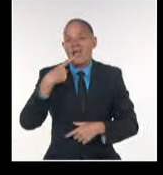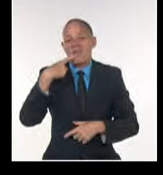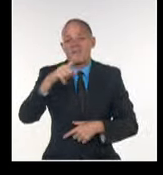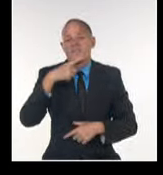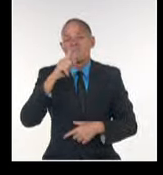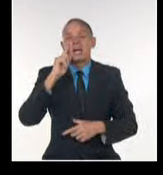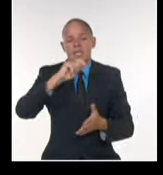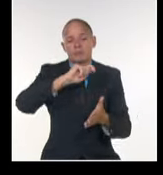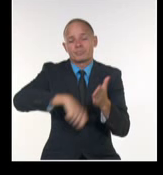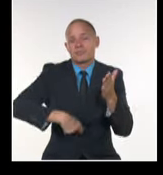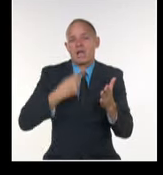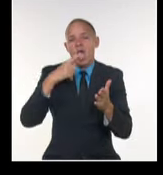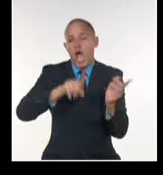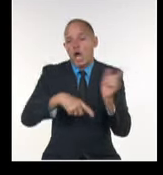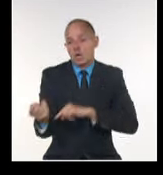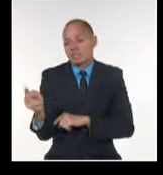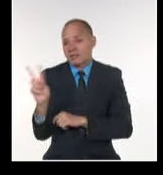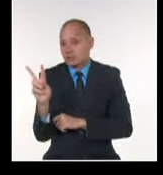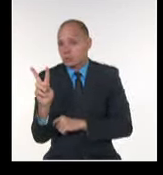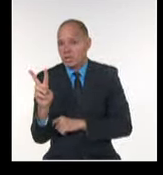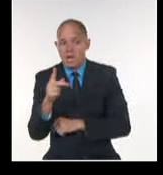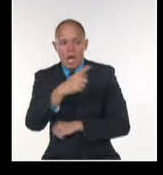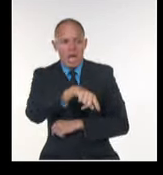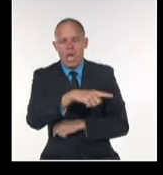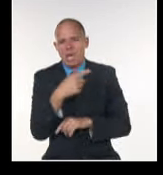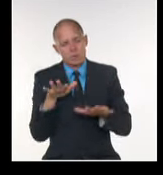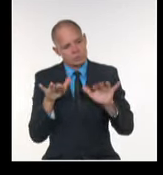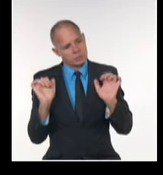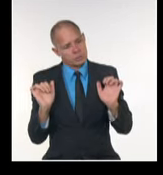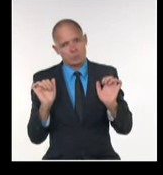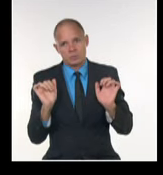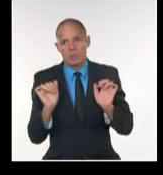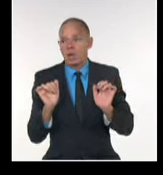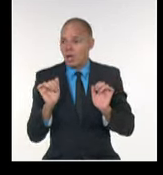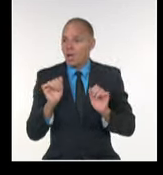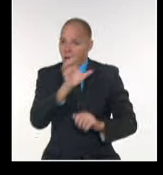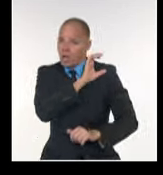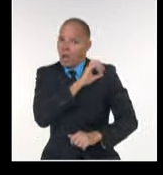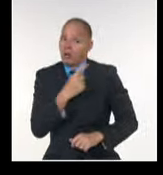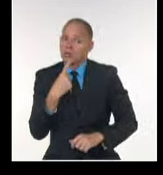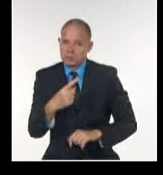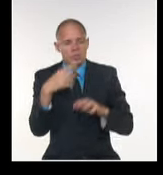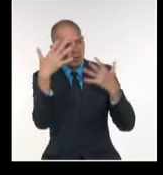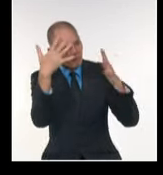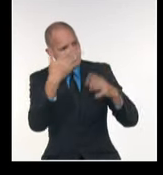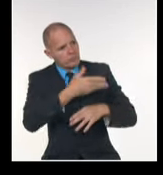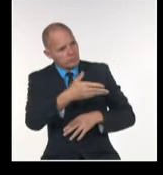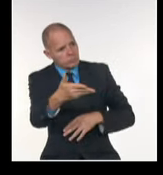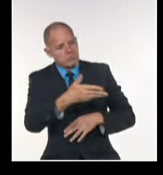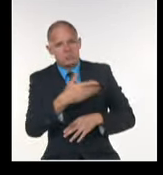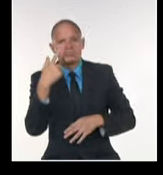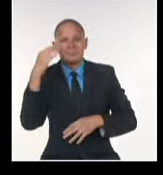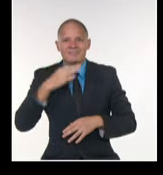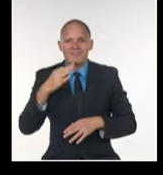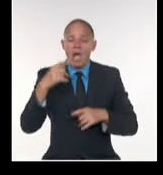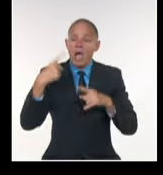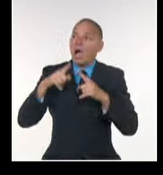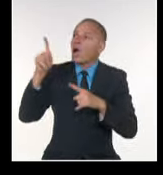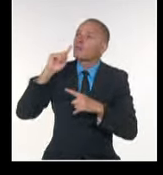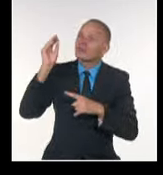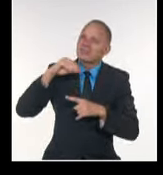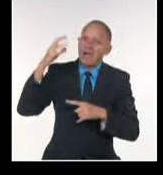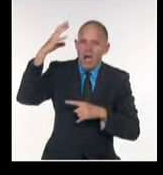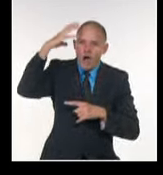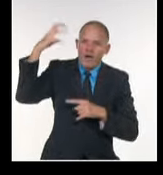Así escribió el canciller: dignos representantes de nuestra América impidieron la resolución injerencista de Estados Unidos sobre Venezuela en